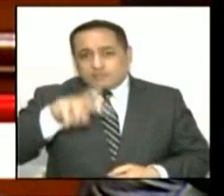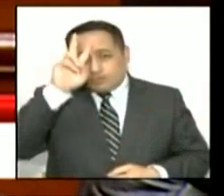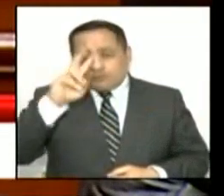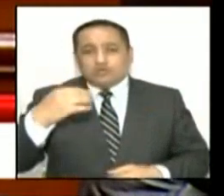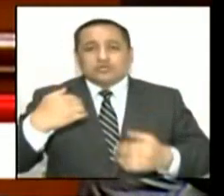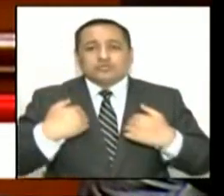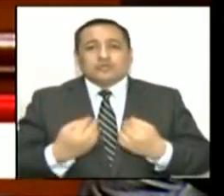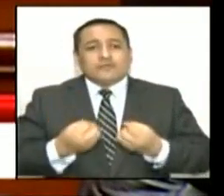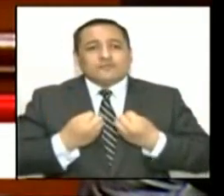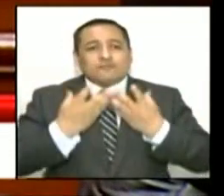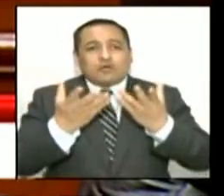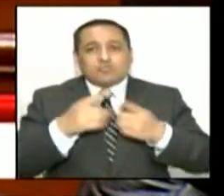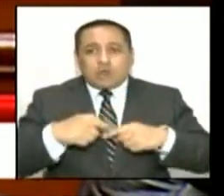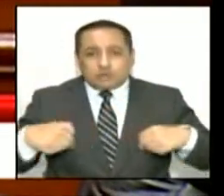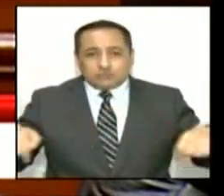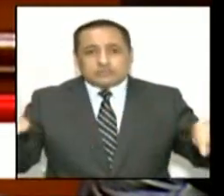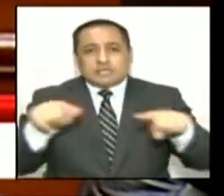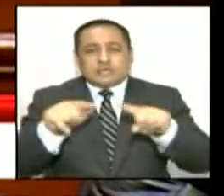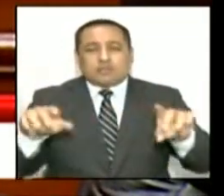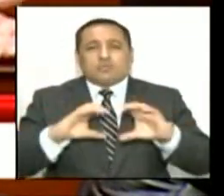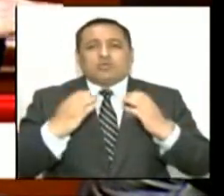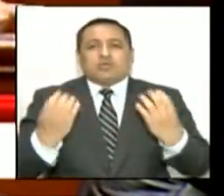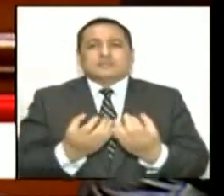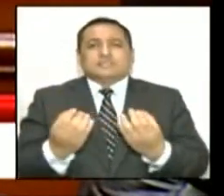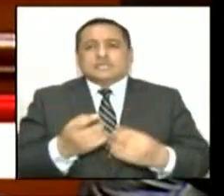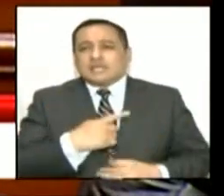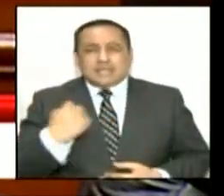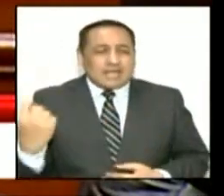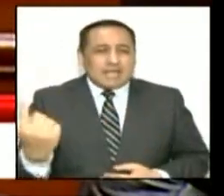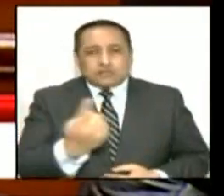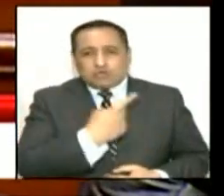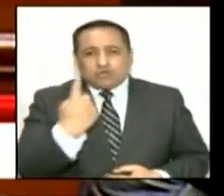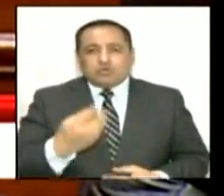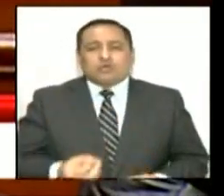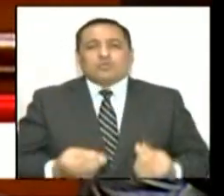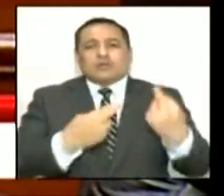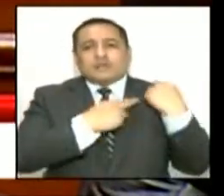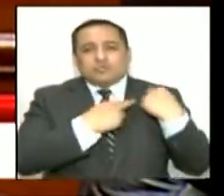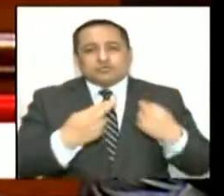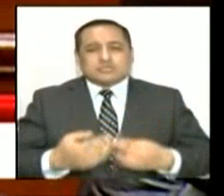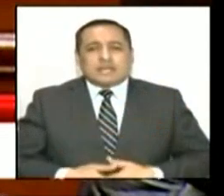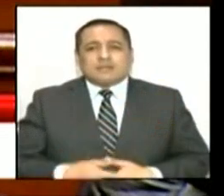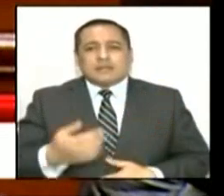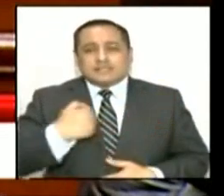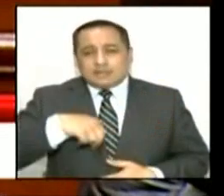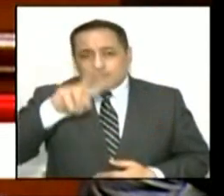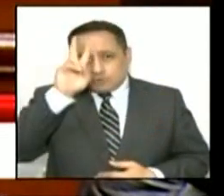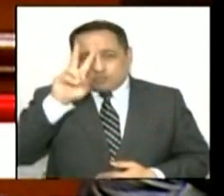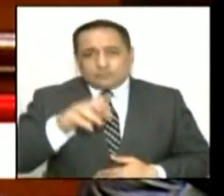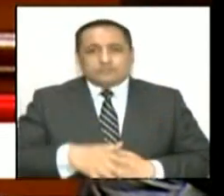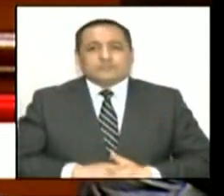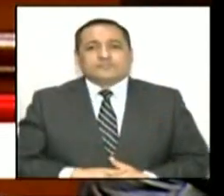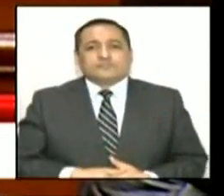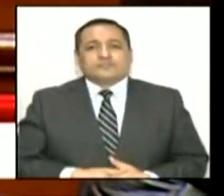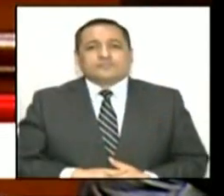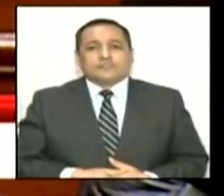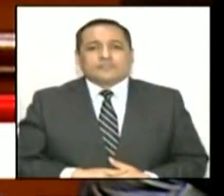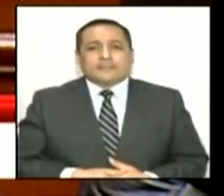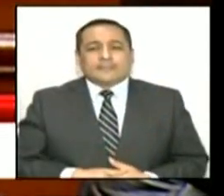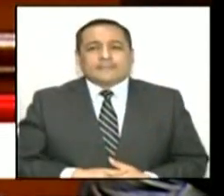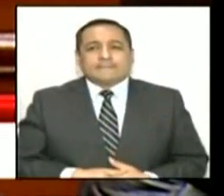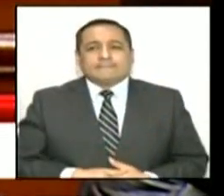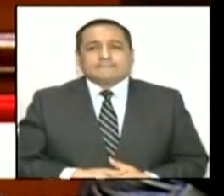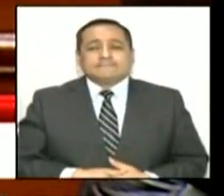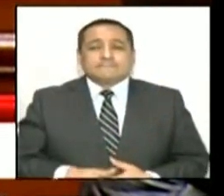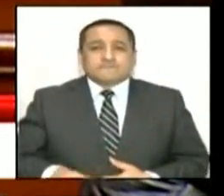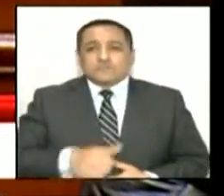estoy dirigiendo a ustedes como congresistas y a todos ustedes como representantes de la ciudadanía. En